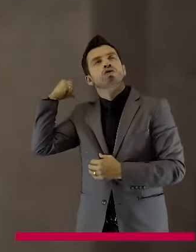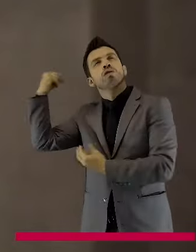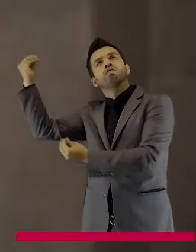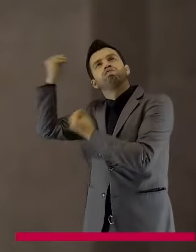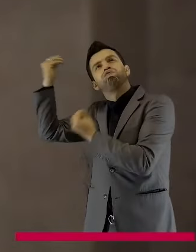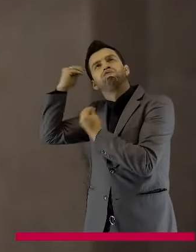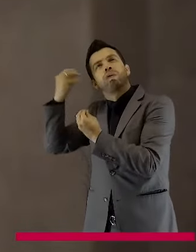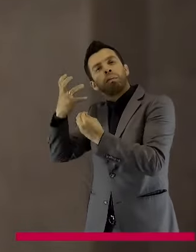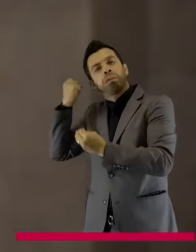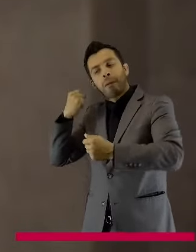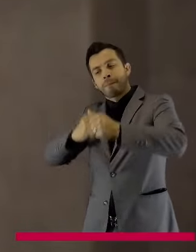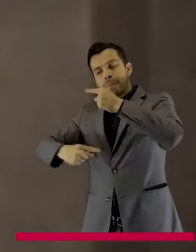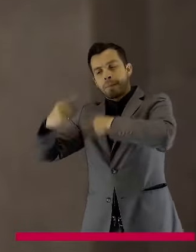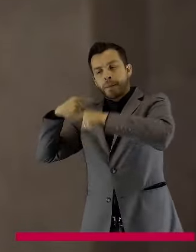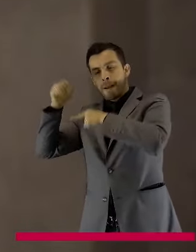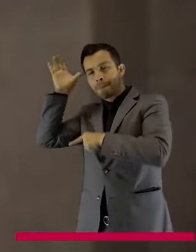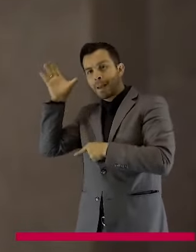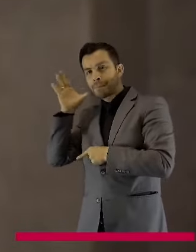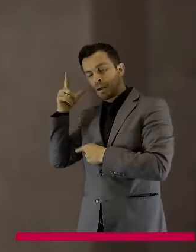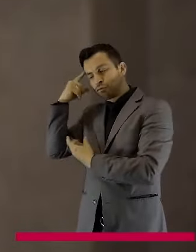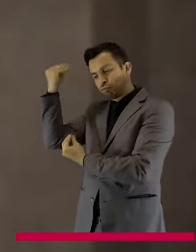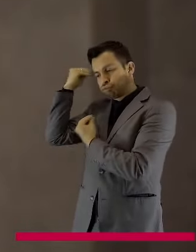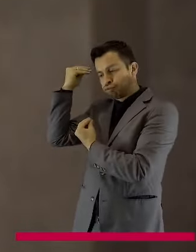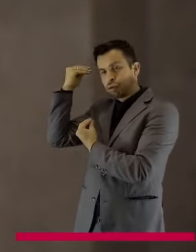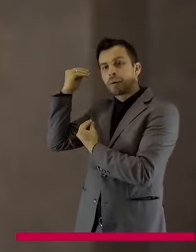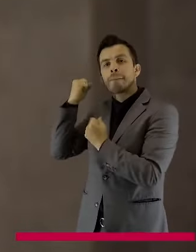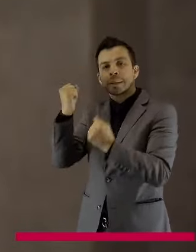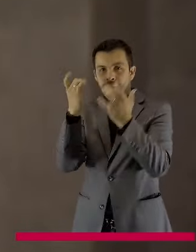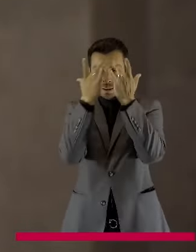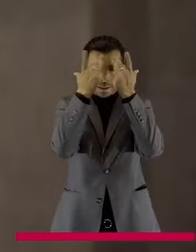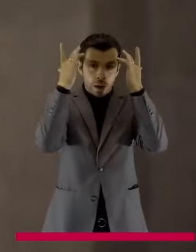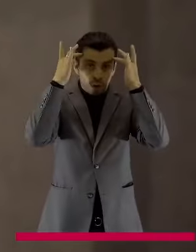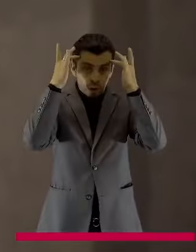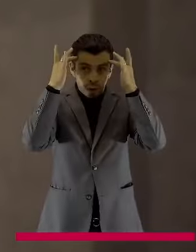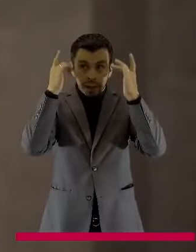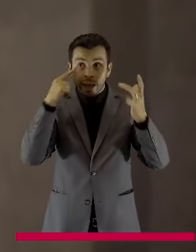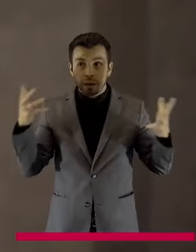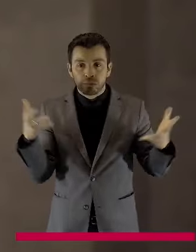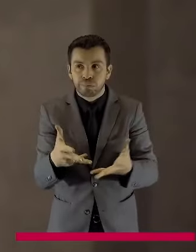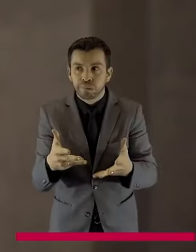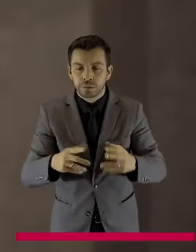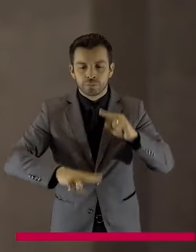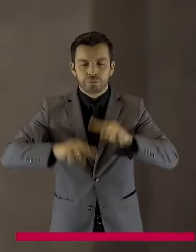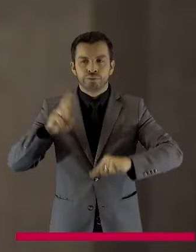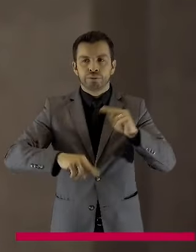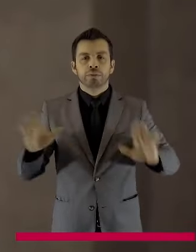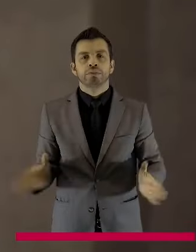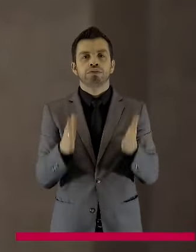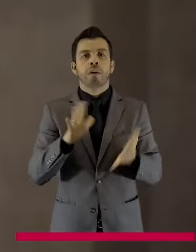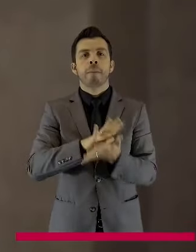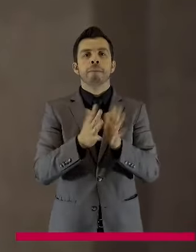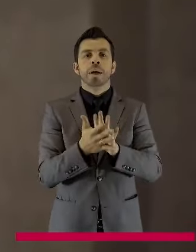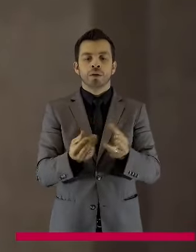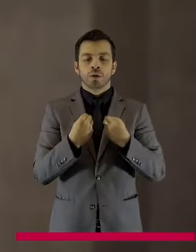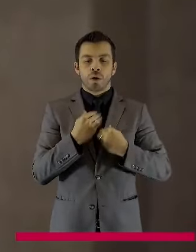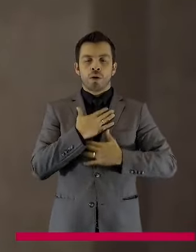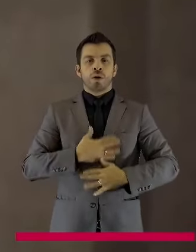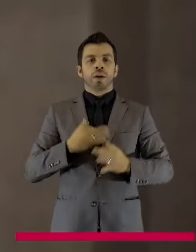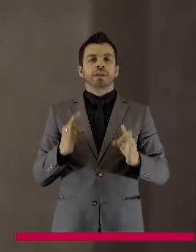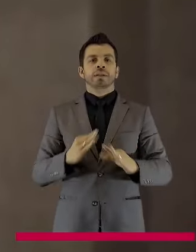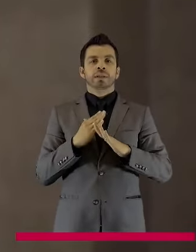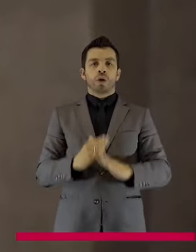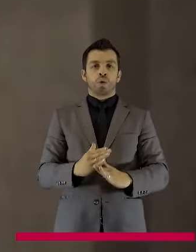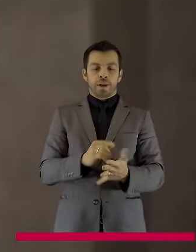comunitarias, con un énfasis en salud mental para la construcción de la paz y seguridad. Esta línea